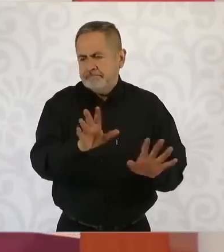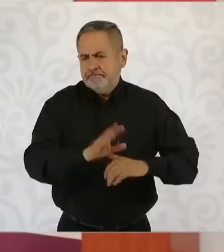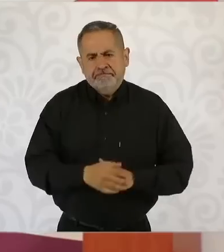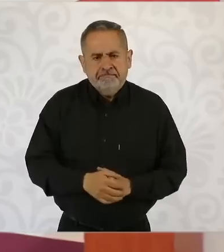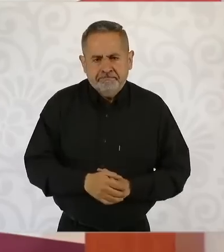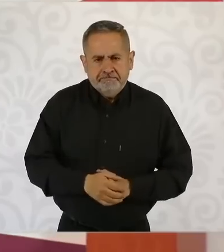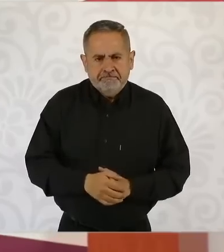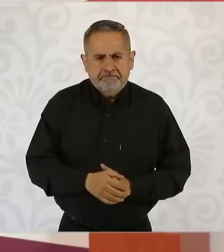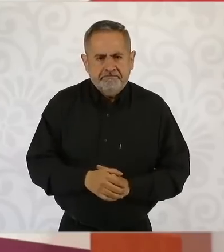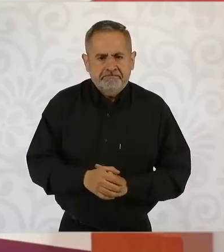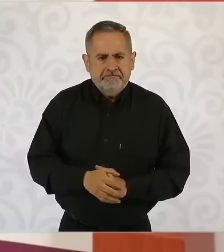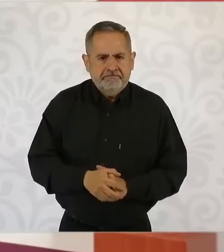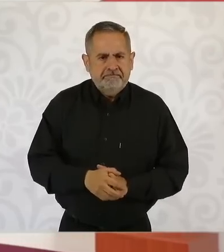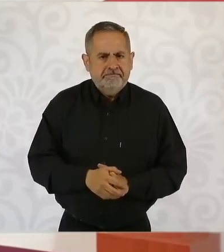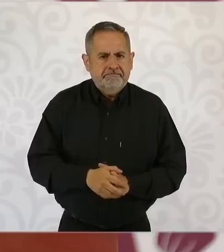Entonces,